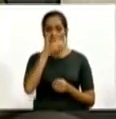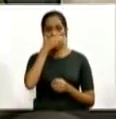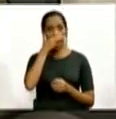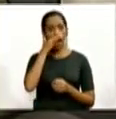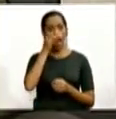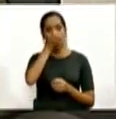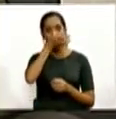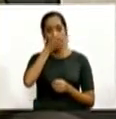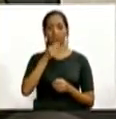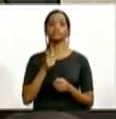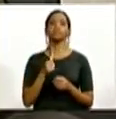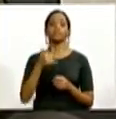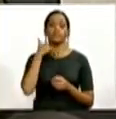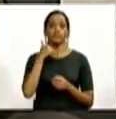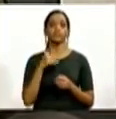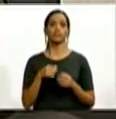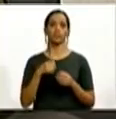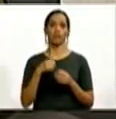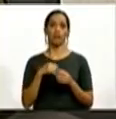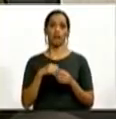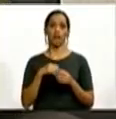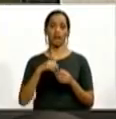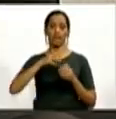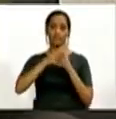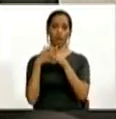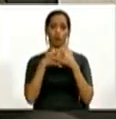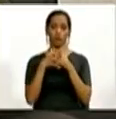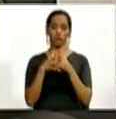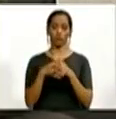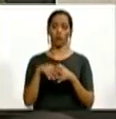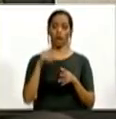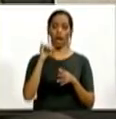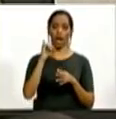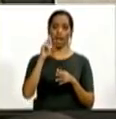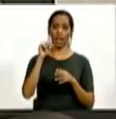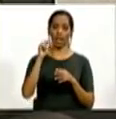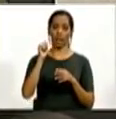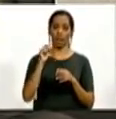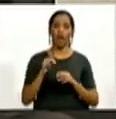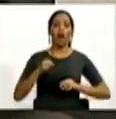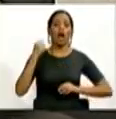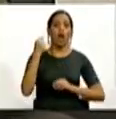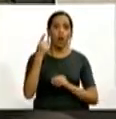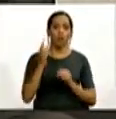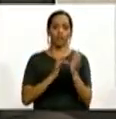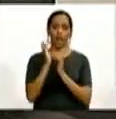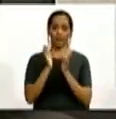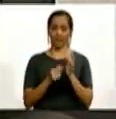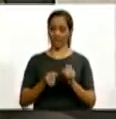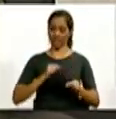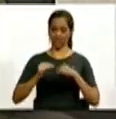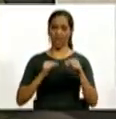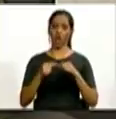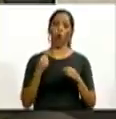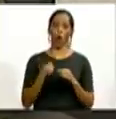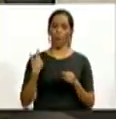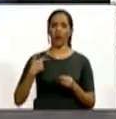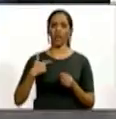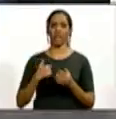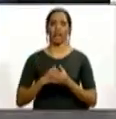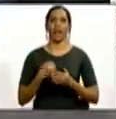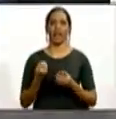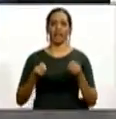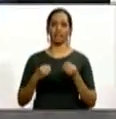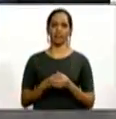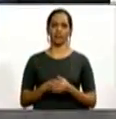la llamada telefónica que le hace el embajador de Estados Unidos, Iván Simonovic, el 11 de abril, en pleno golpe de Estado, dando la indicación de cómo tenía que direccionar las